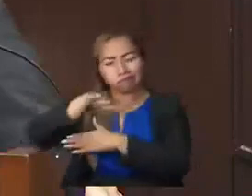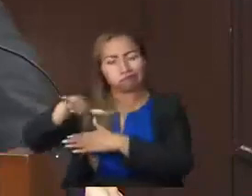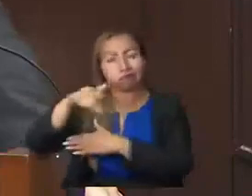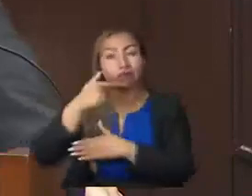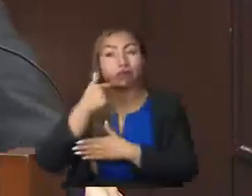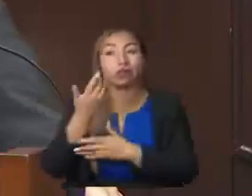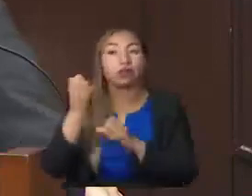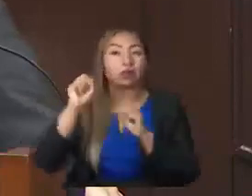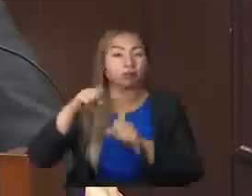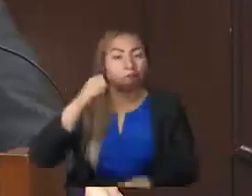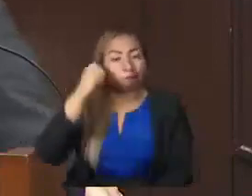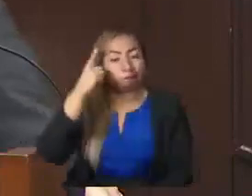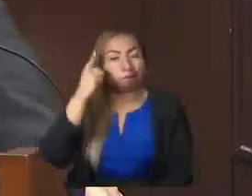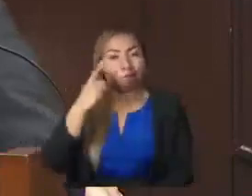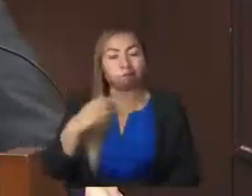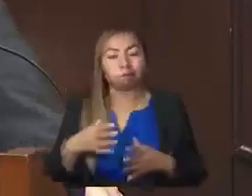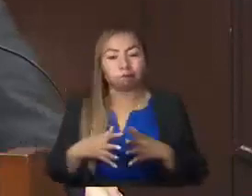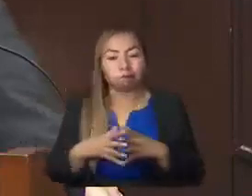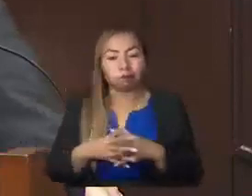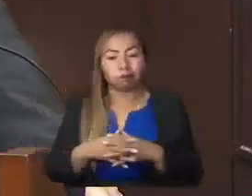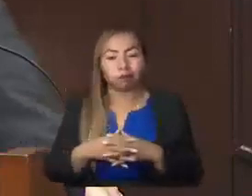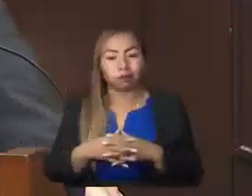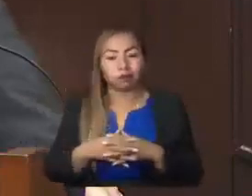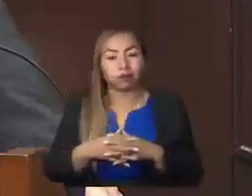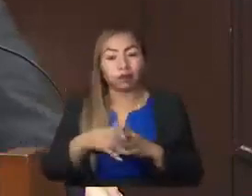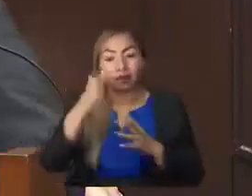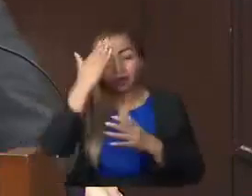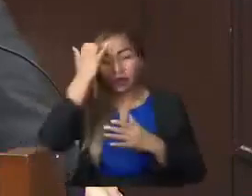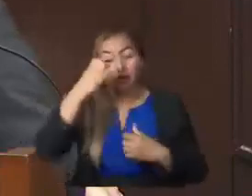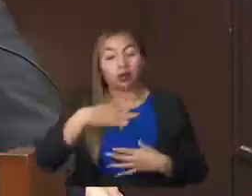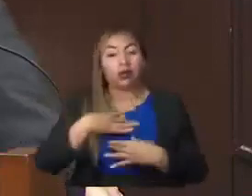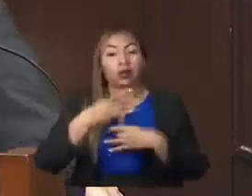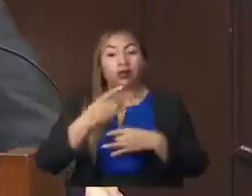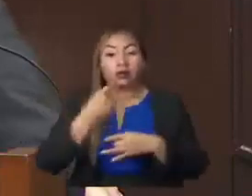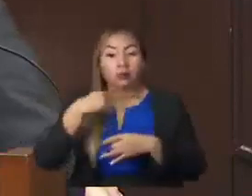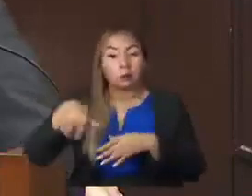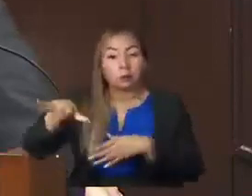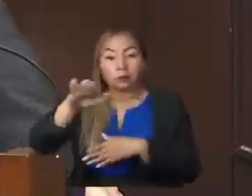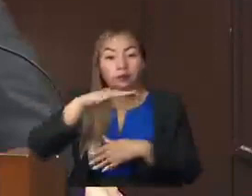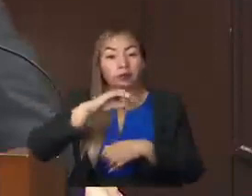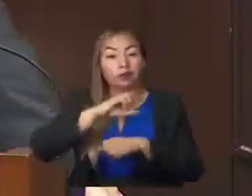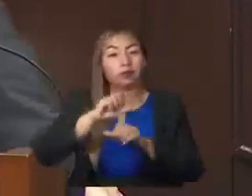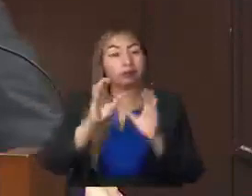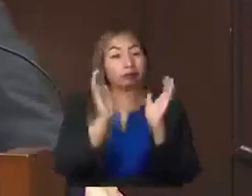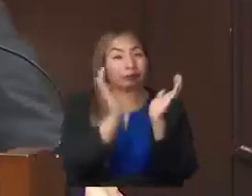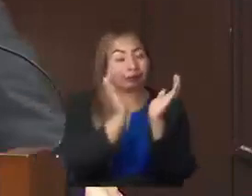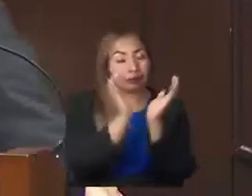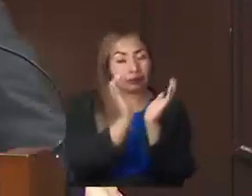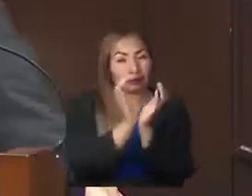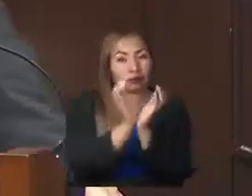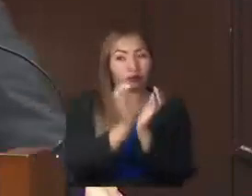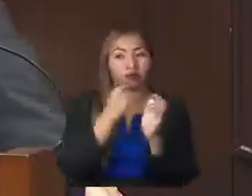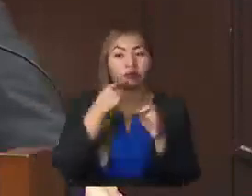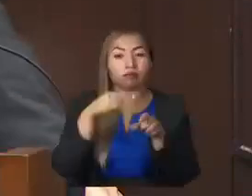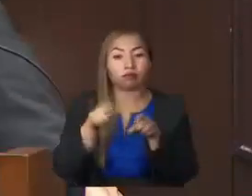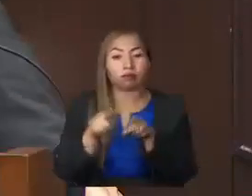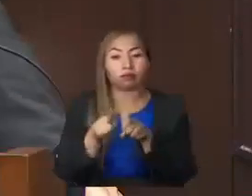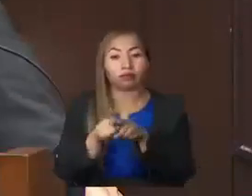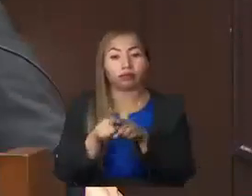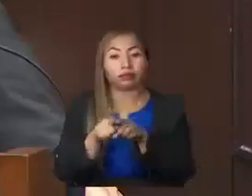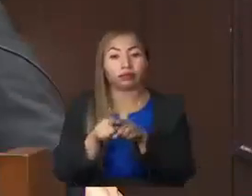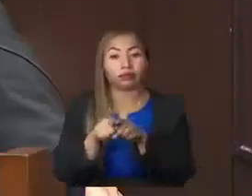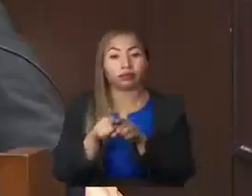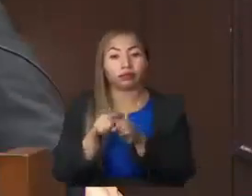entender por qué la salud pública y la seguridad social establecen parámetros y criterios de